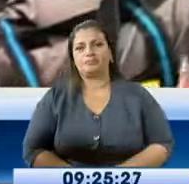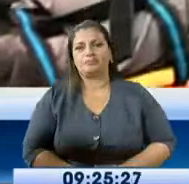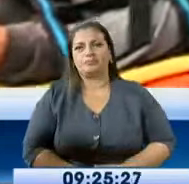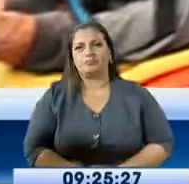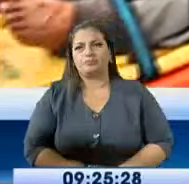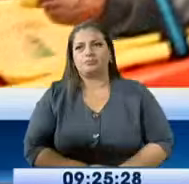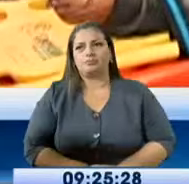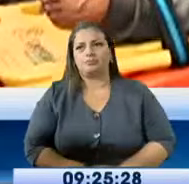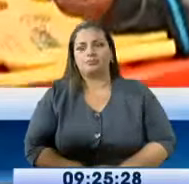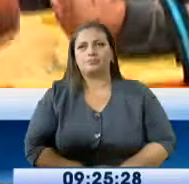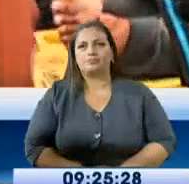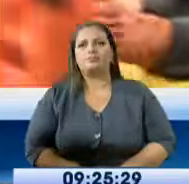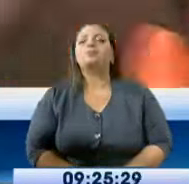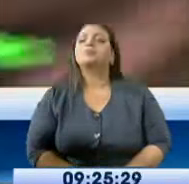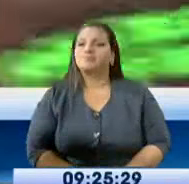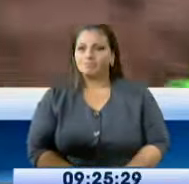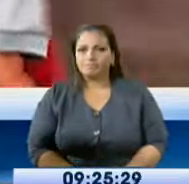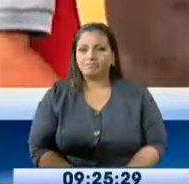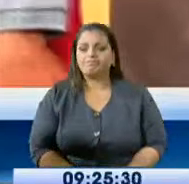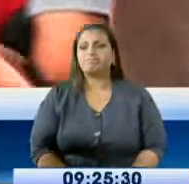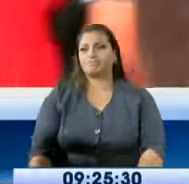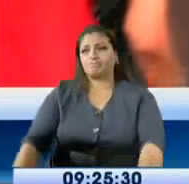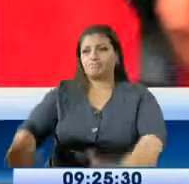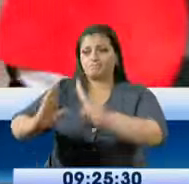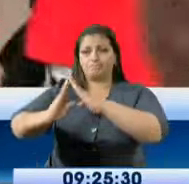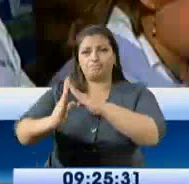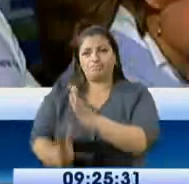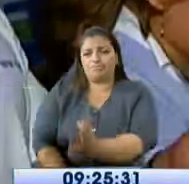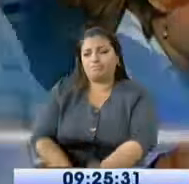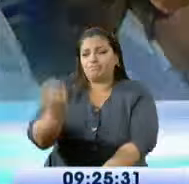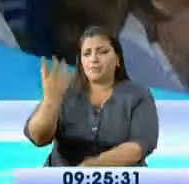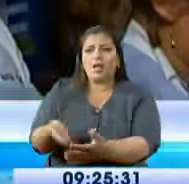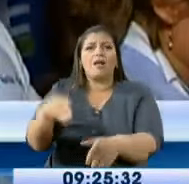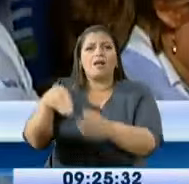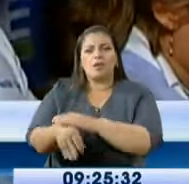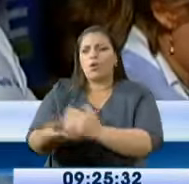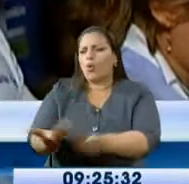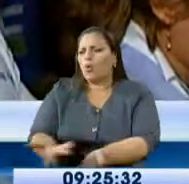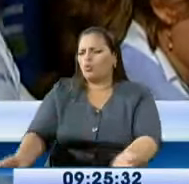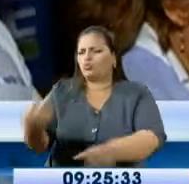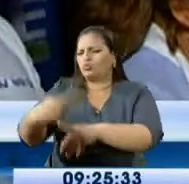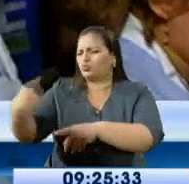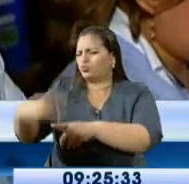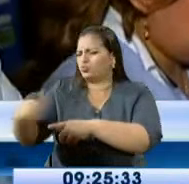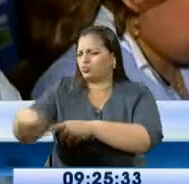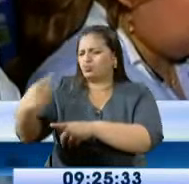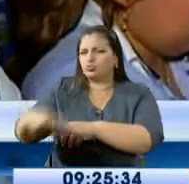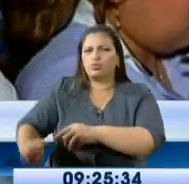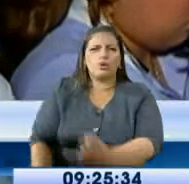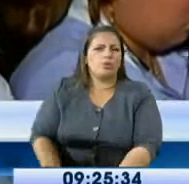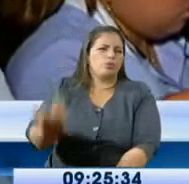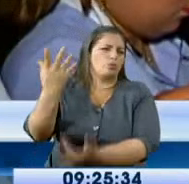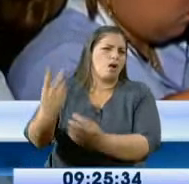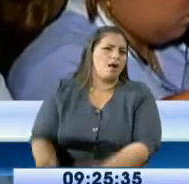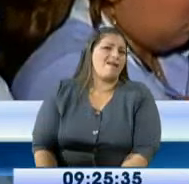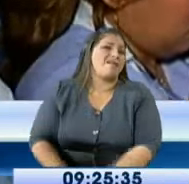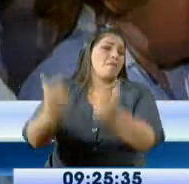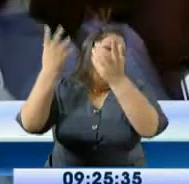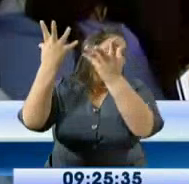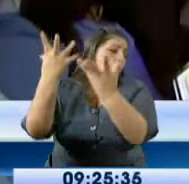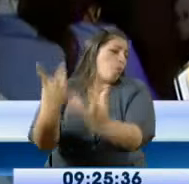mixta, piso de madera, muchas cosas en su interior, y todo fue consumido por la rapidez del fuego y sobre todo lo pequeño del